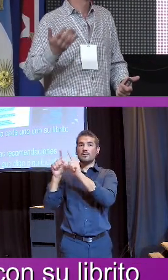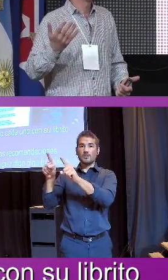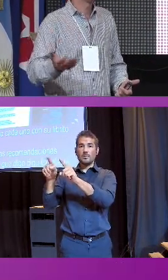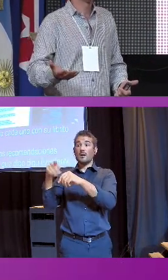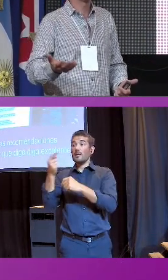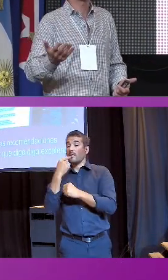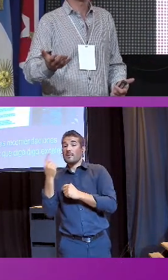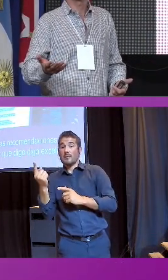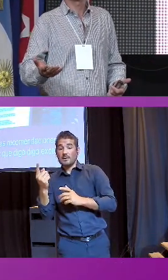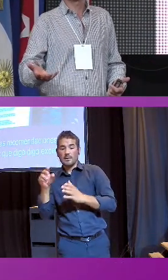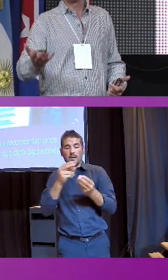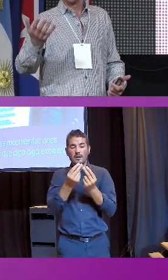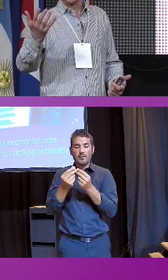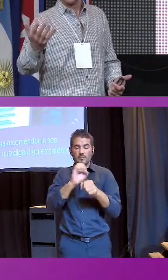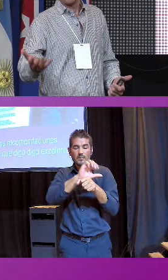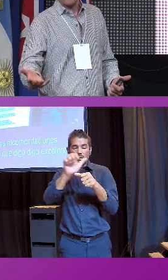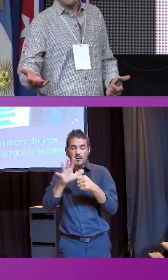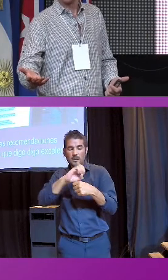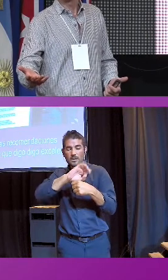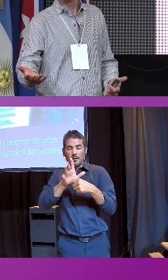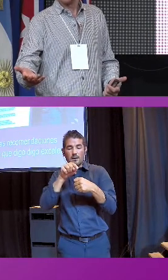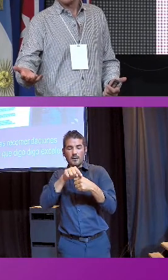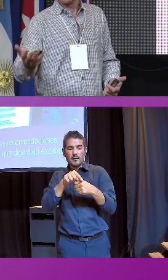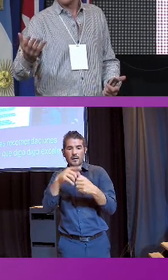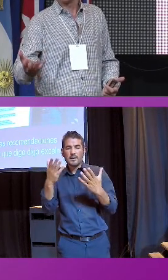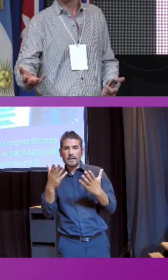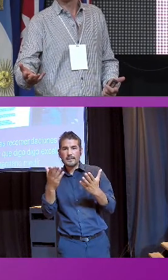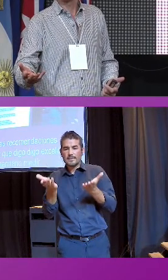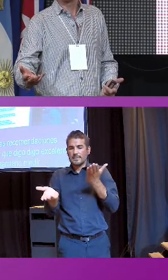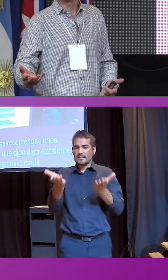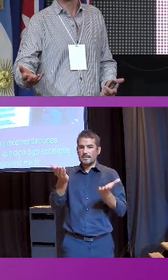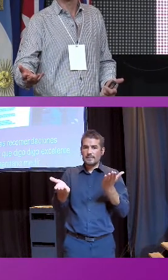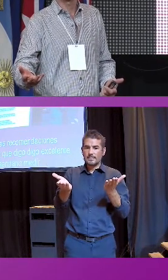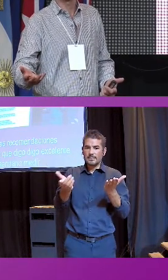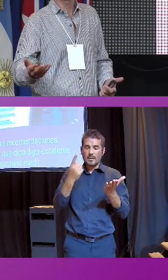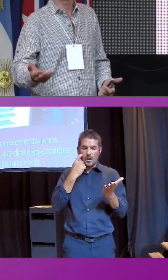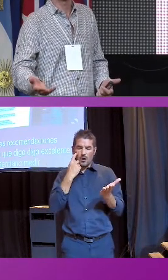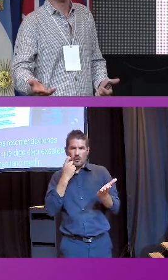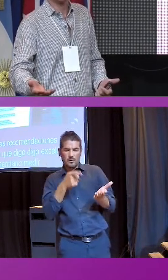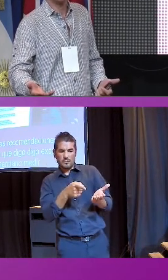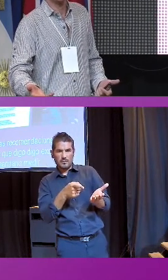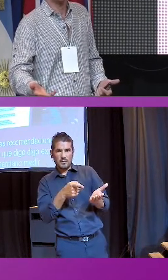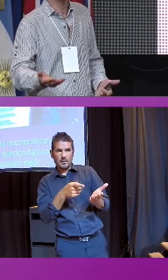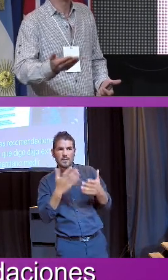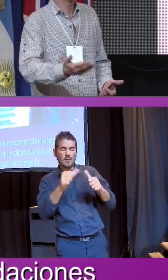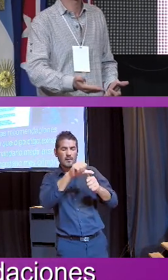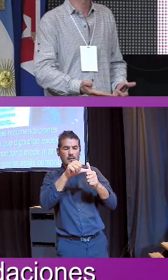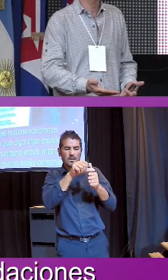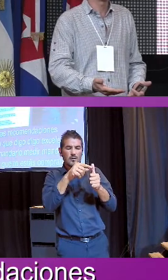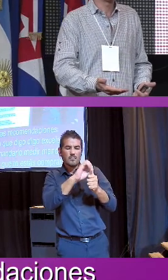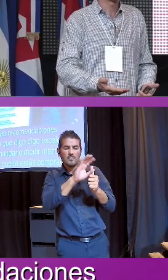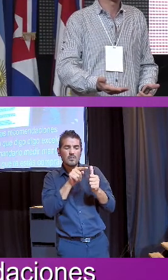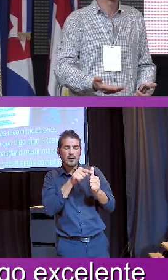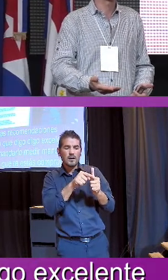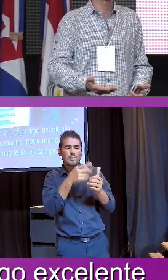bien. Lo que sugiero es, mandá a medir el aceite que estás cultivando o que te estás comprando, a ver qué